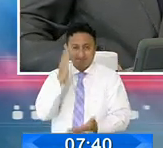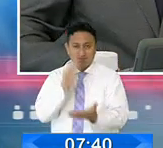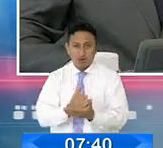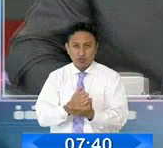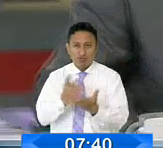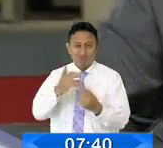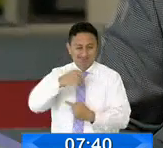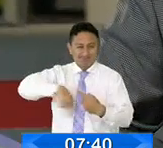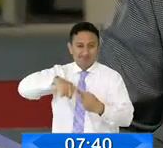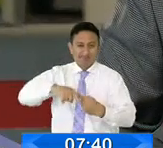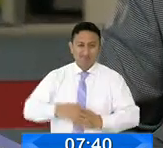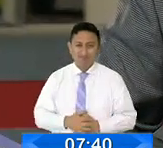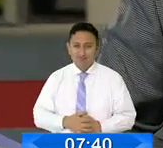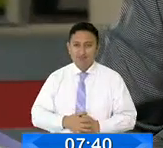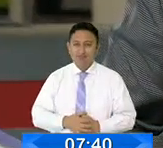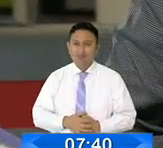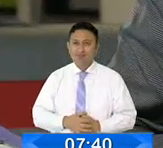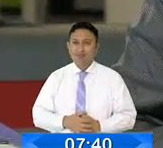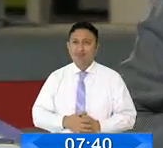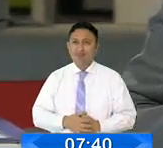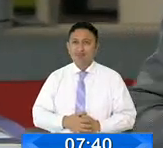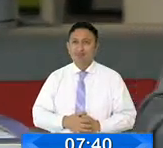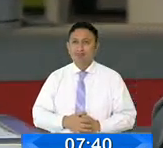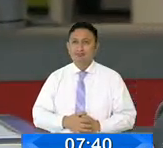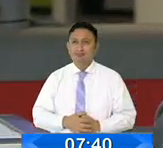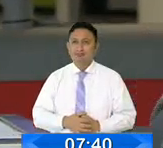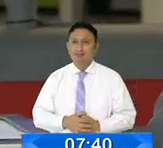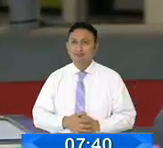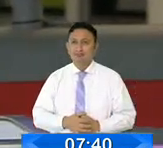pausa. Nosotros ya retornamos con más. No se vayan.